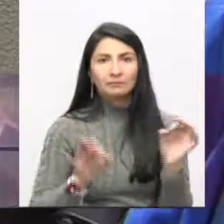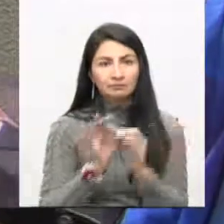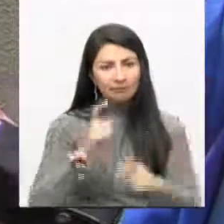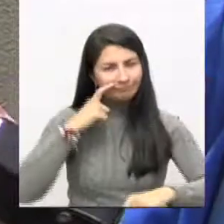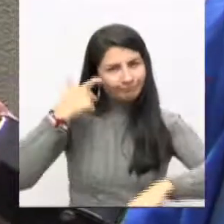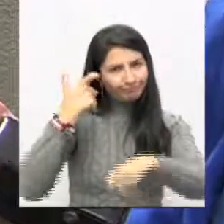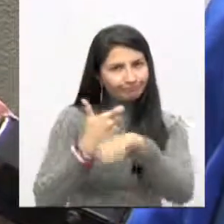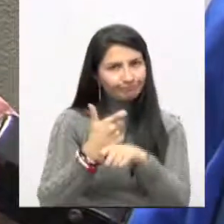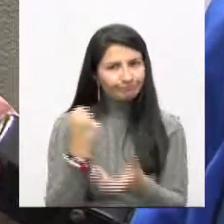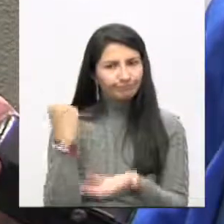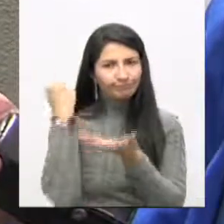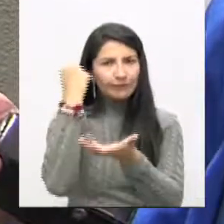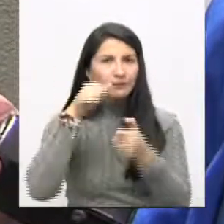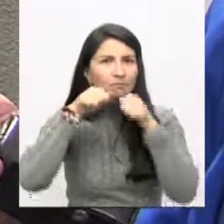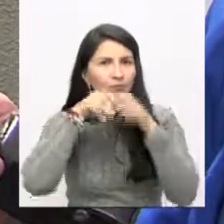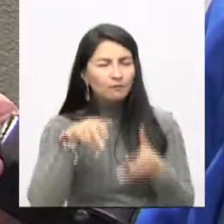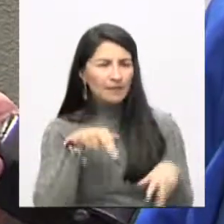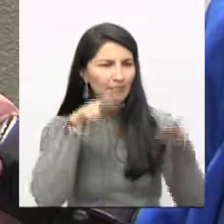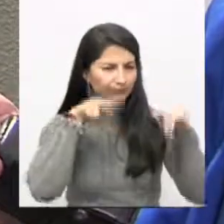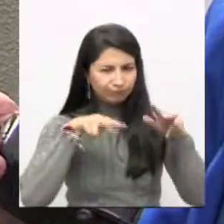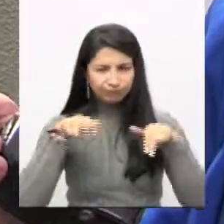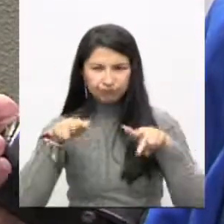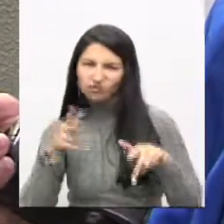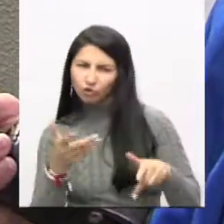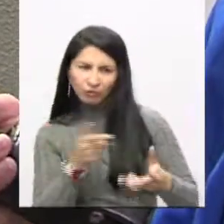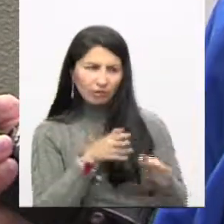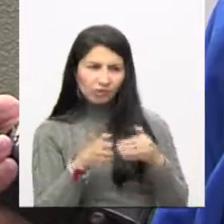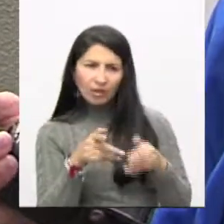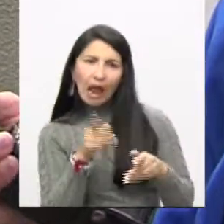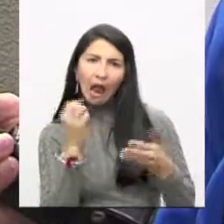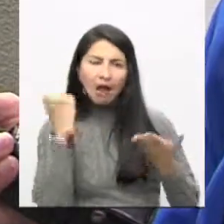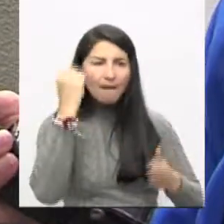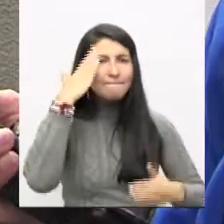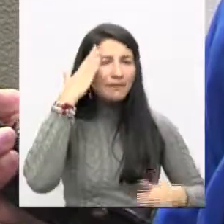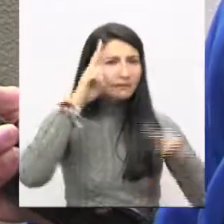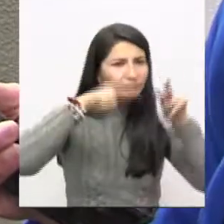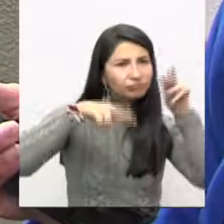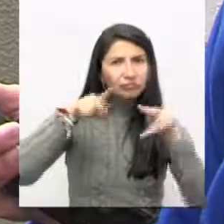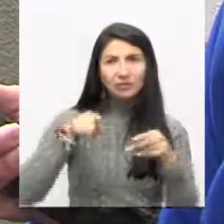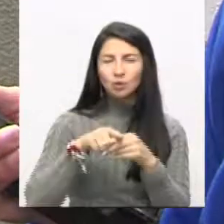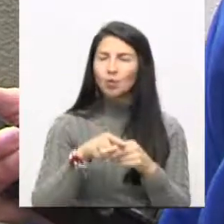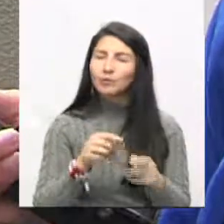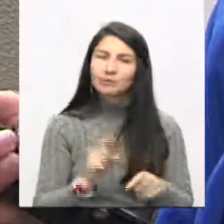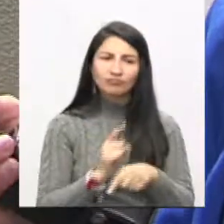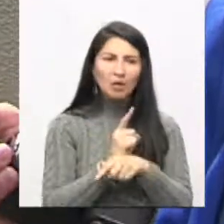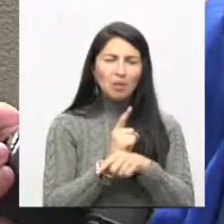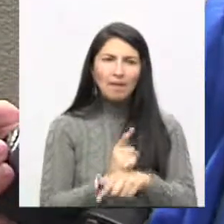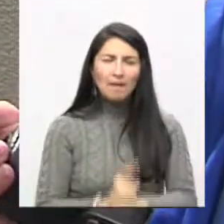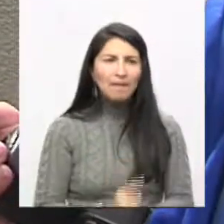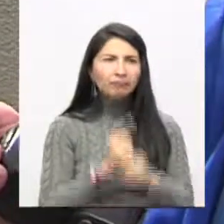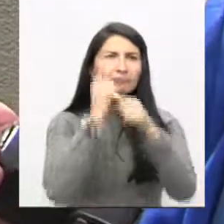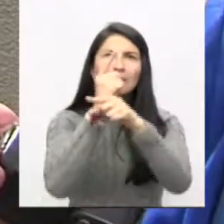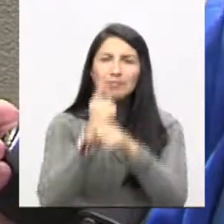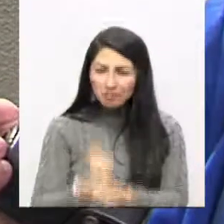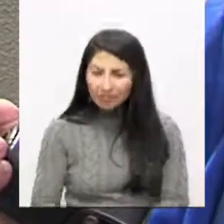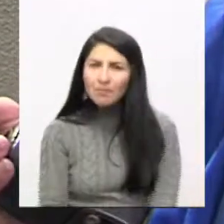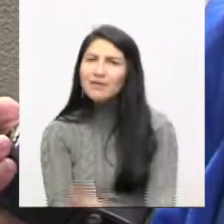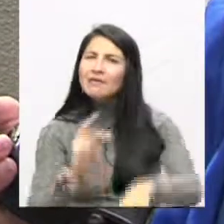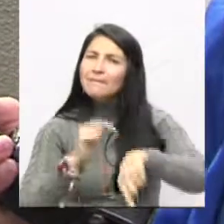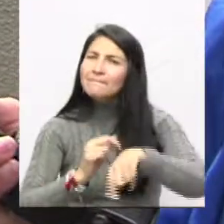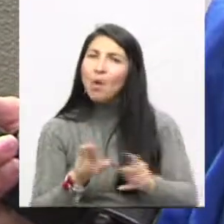los recursos públicos. Podemos saber en el día a día en dónde está el recurso, hora a hora, minuto a minuto, si